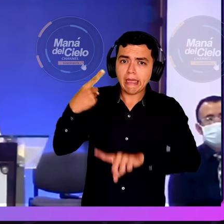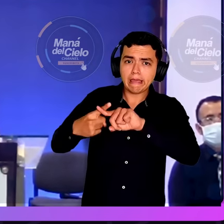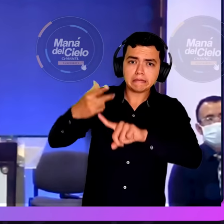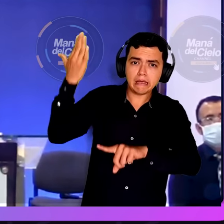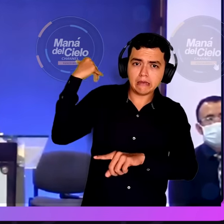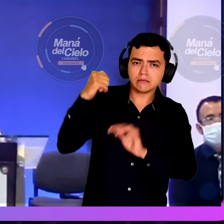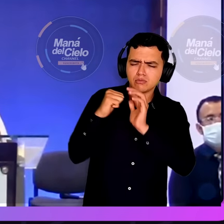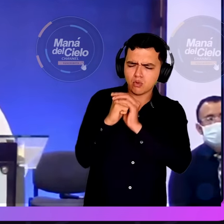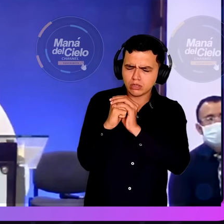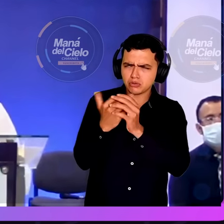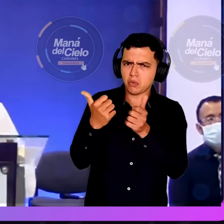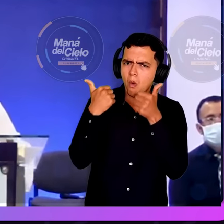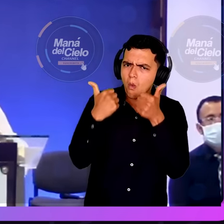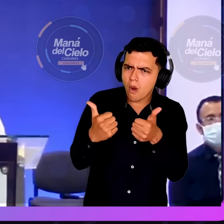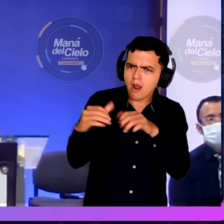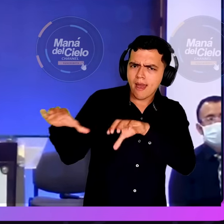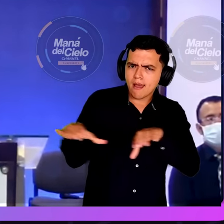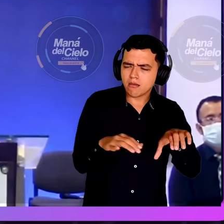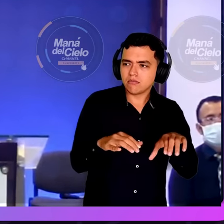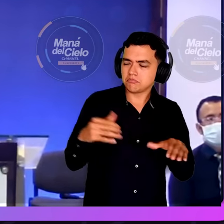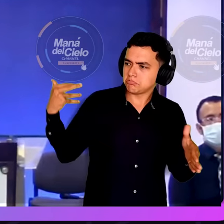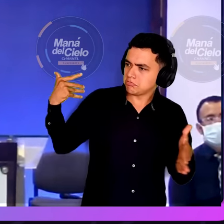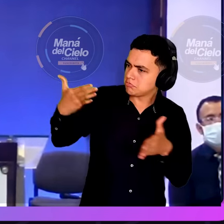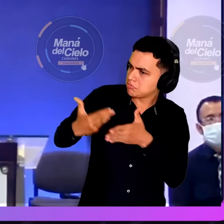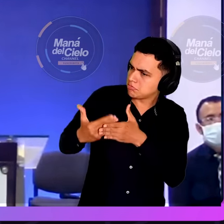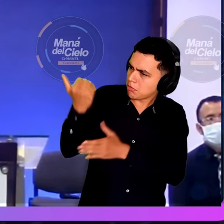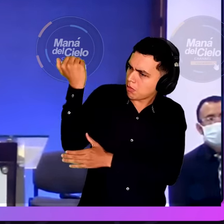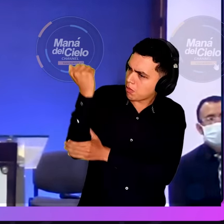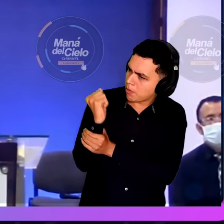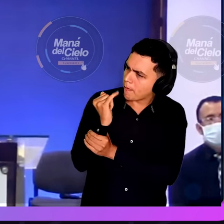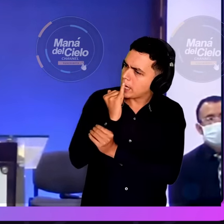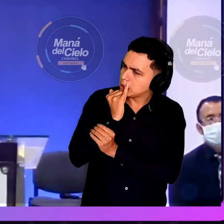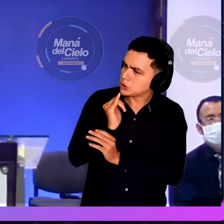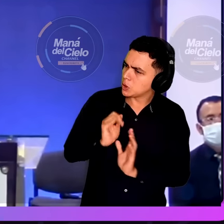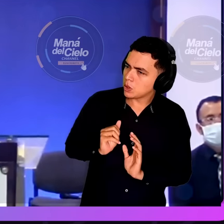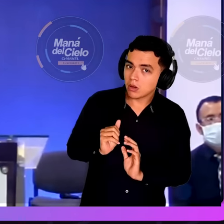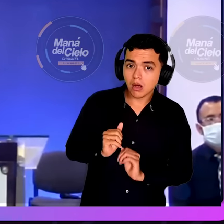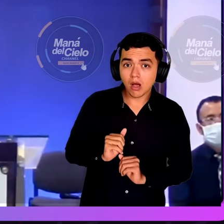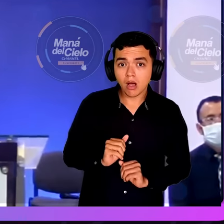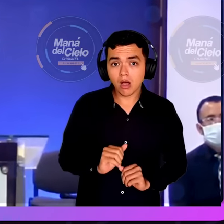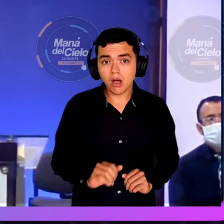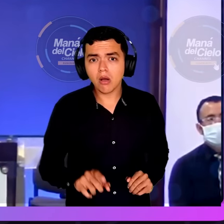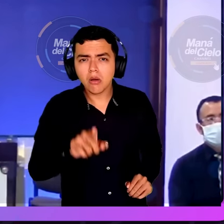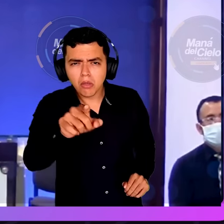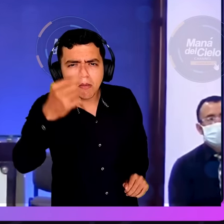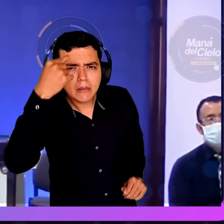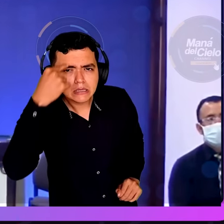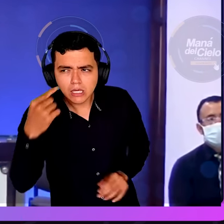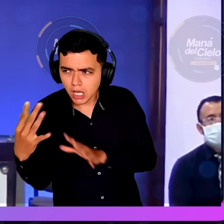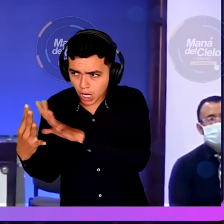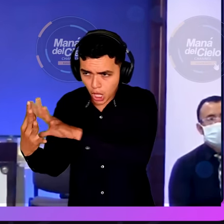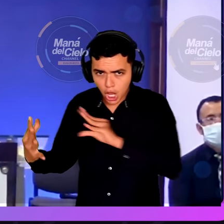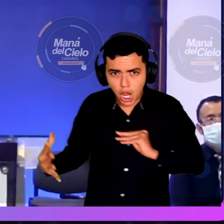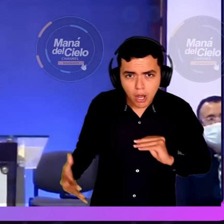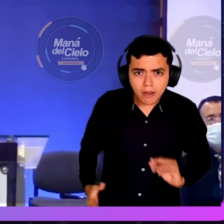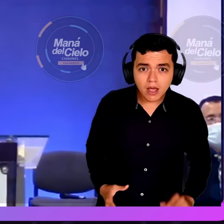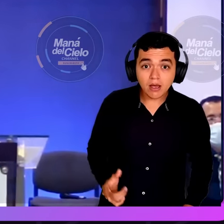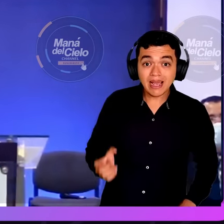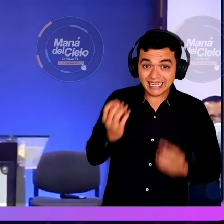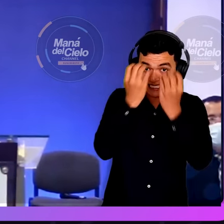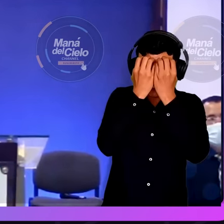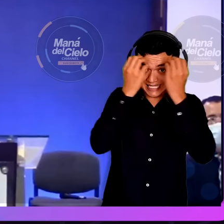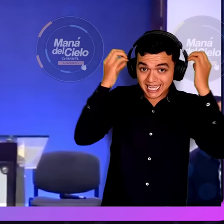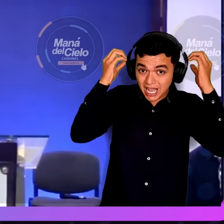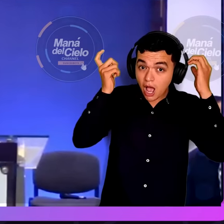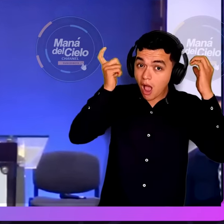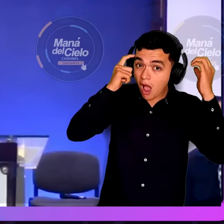personas que un día sirvieron a Dios, que un día hicieron cosas buenas y que ahora están viviendo una situación, hagamos lo que dijo Salomón: pasé junto